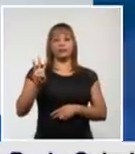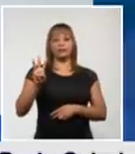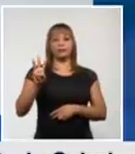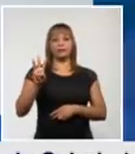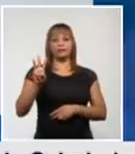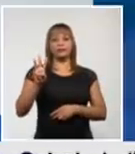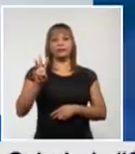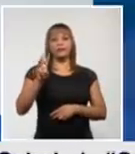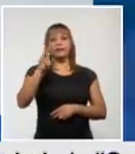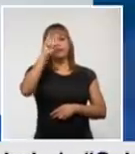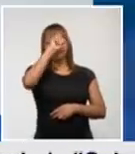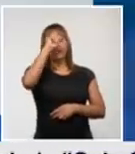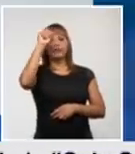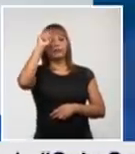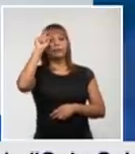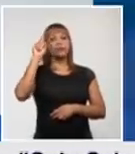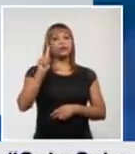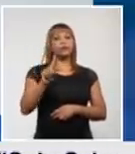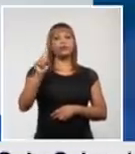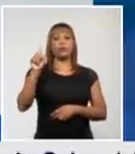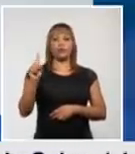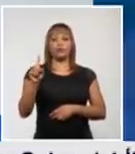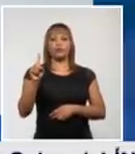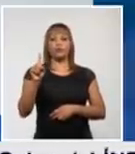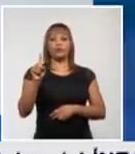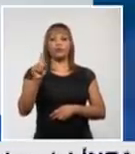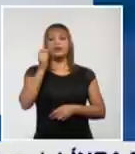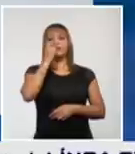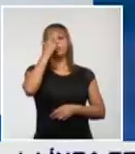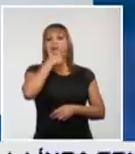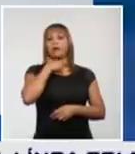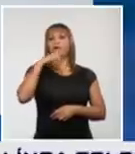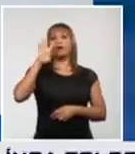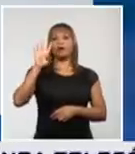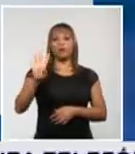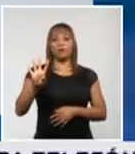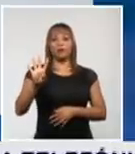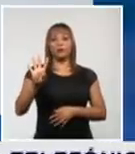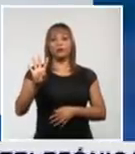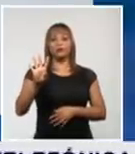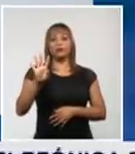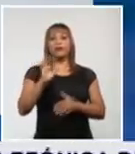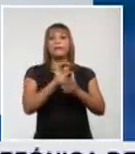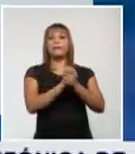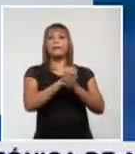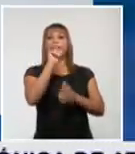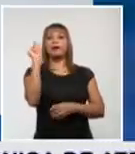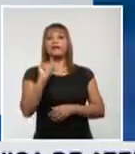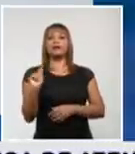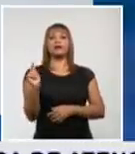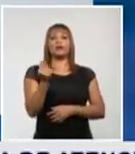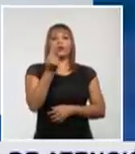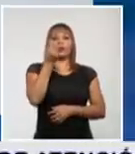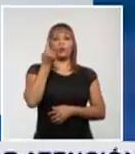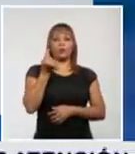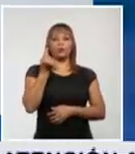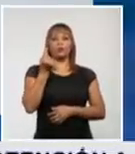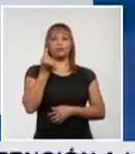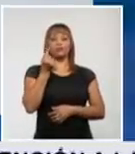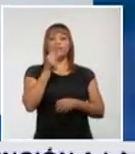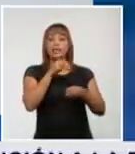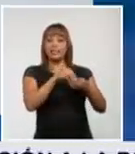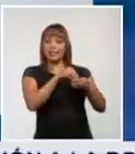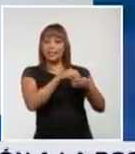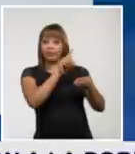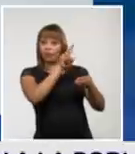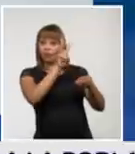Santi Espíritu 11, Ciego de Ávila 4 y Mayabeque 1 caso. Dentro de los 13 de La